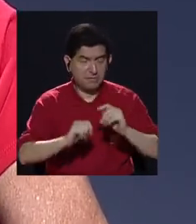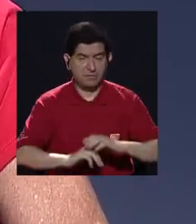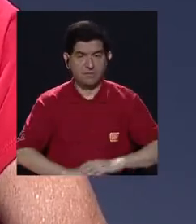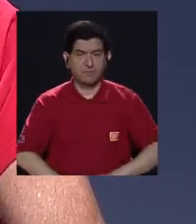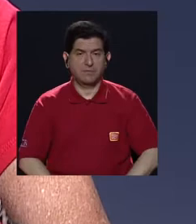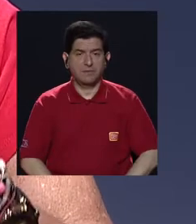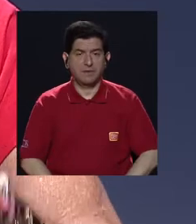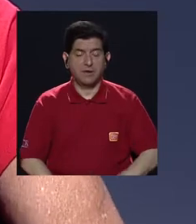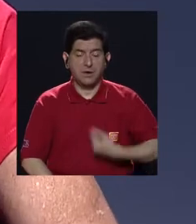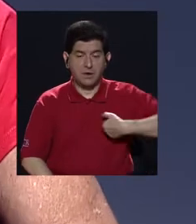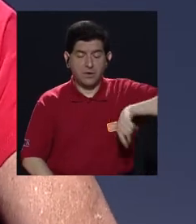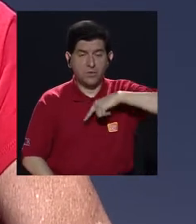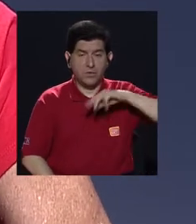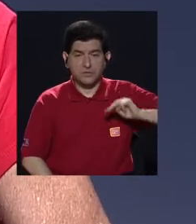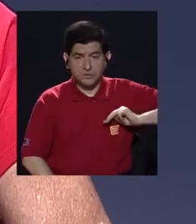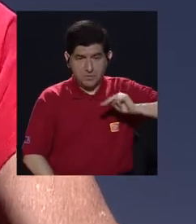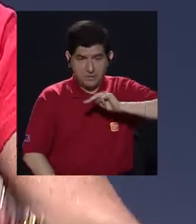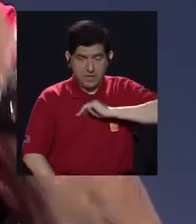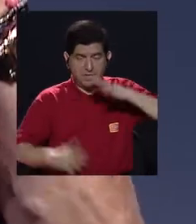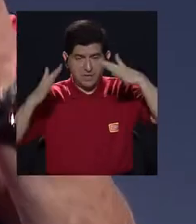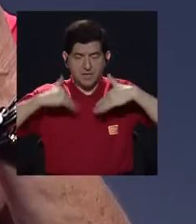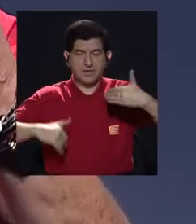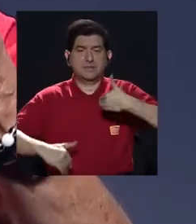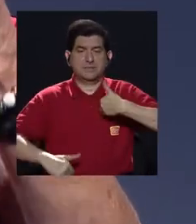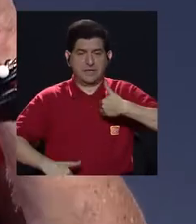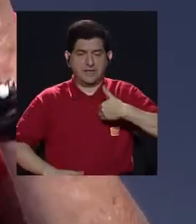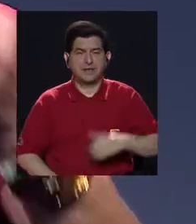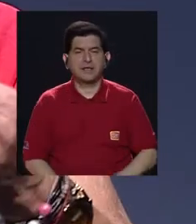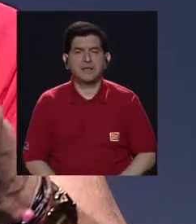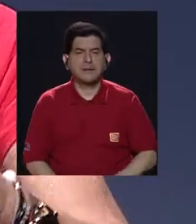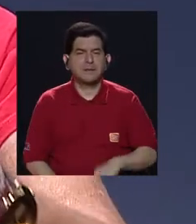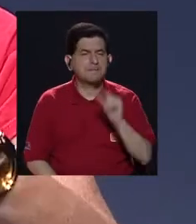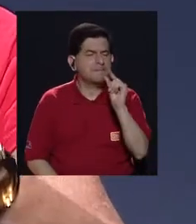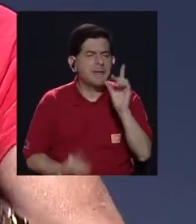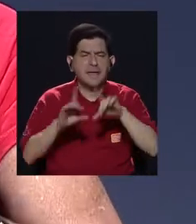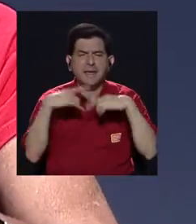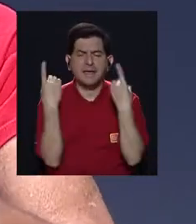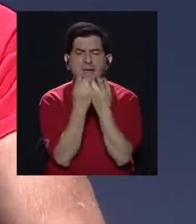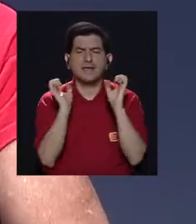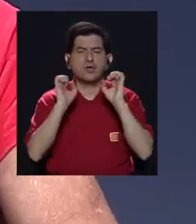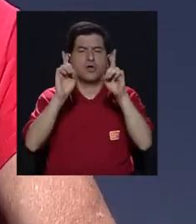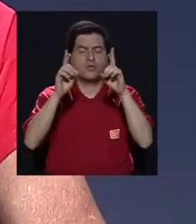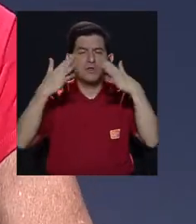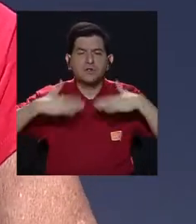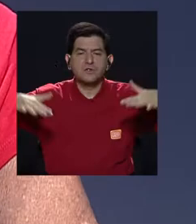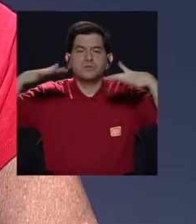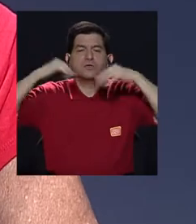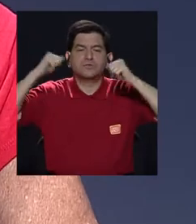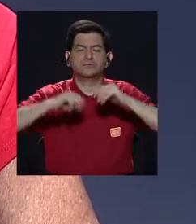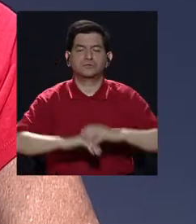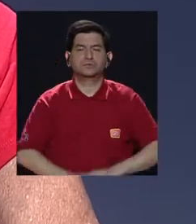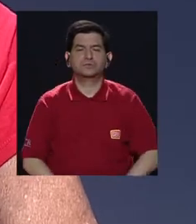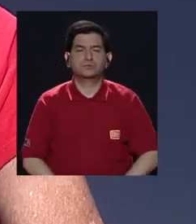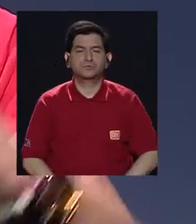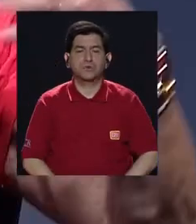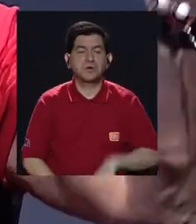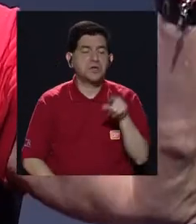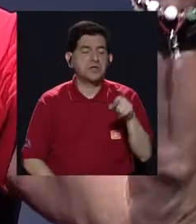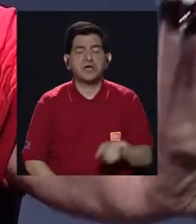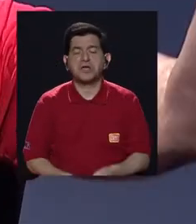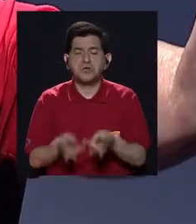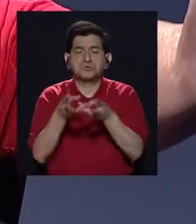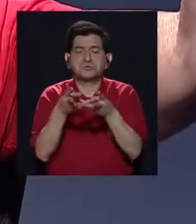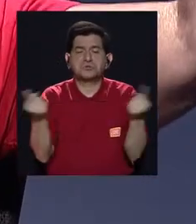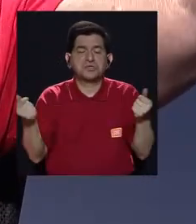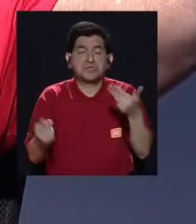que nuestro ministerio de ambiente tuvo un mini departamento de educación ambiental y los